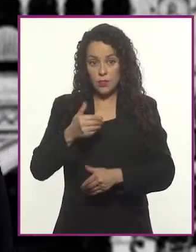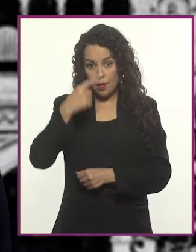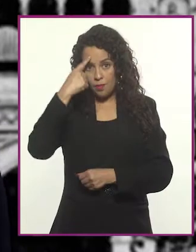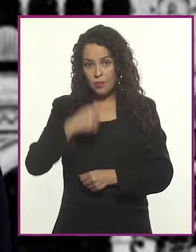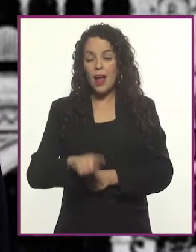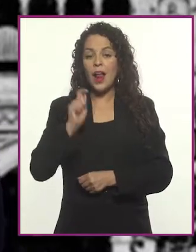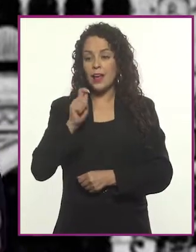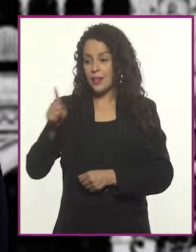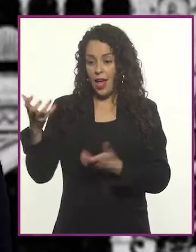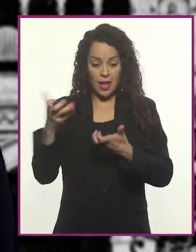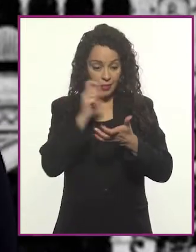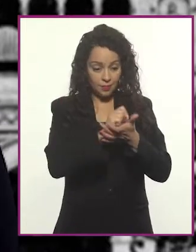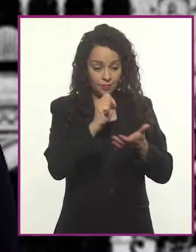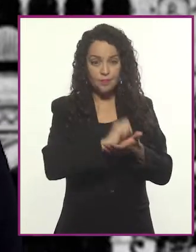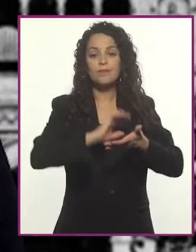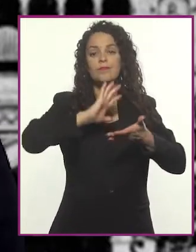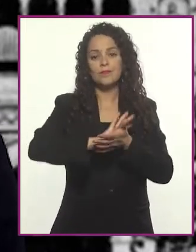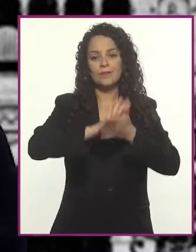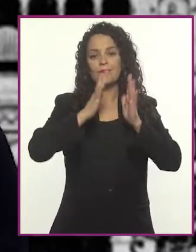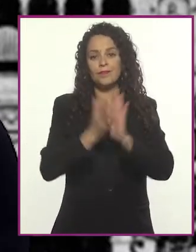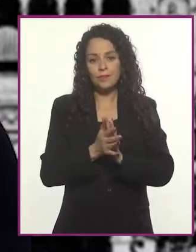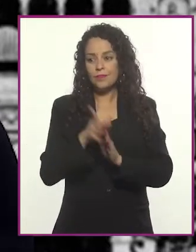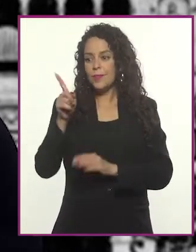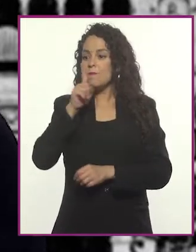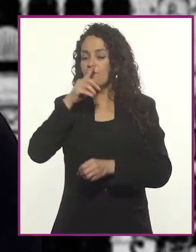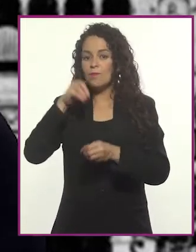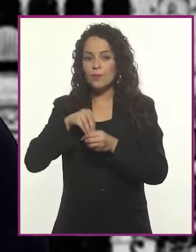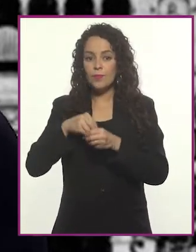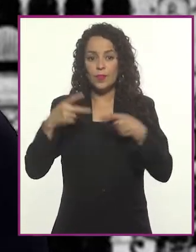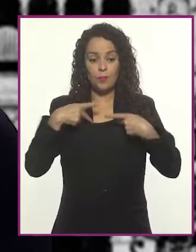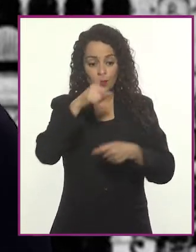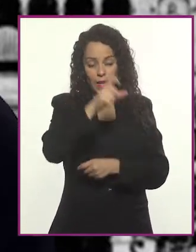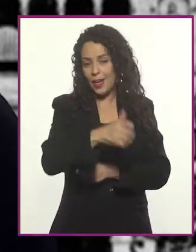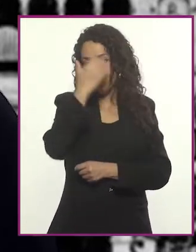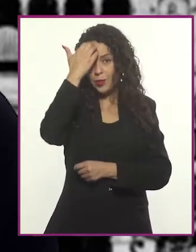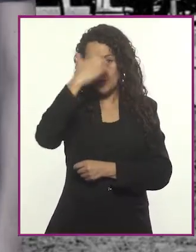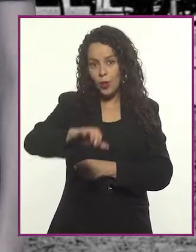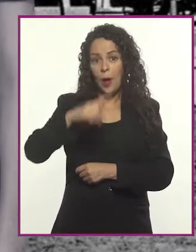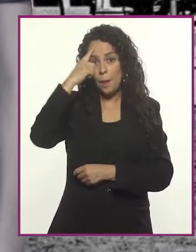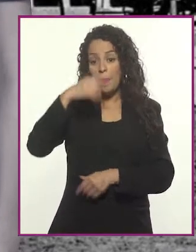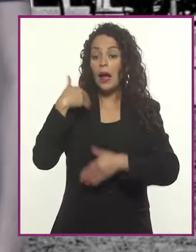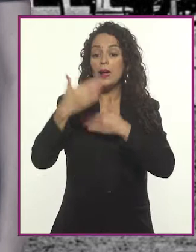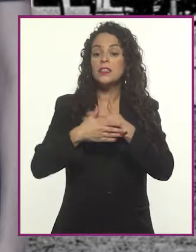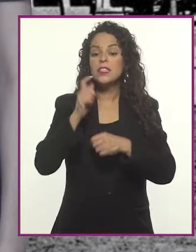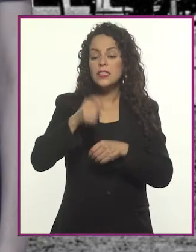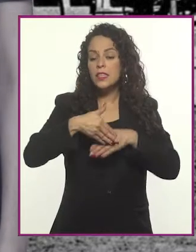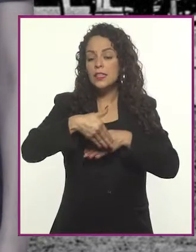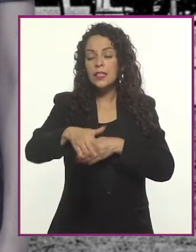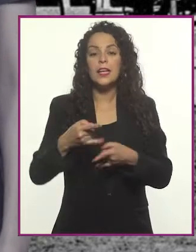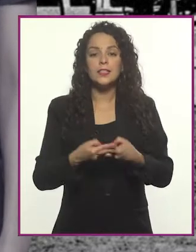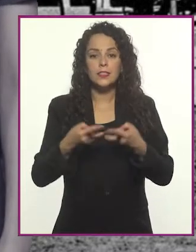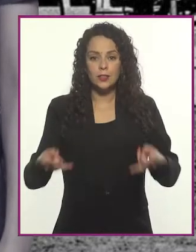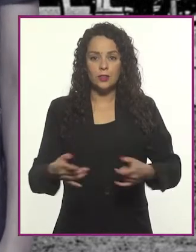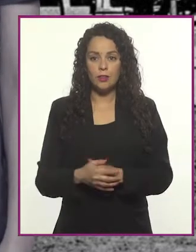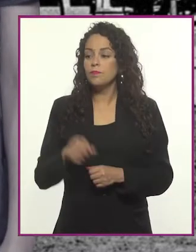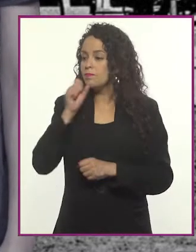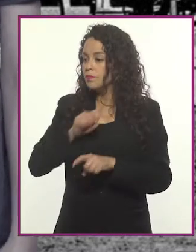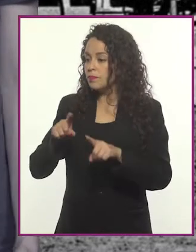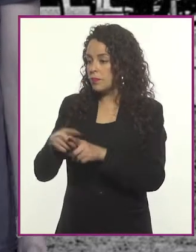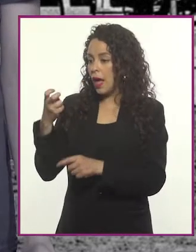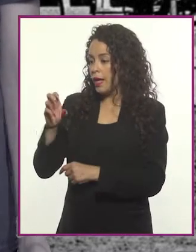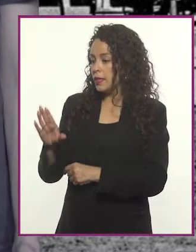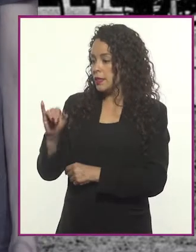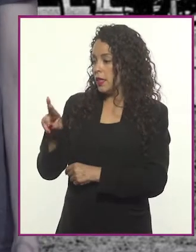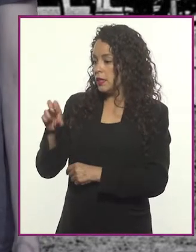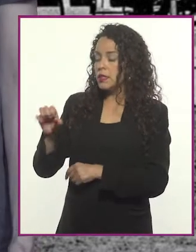del narrador, con un secreto que los personajes desconocen o a sentar las bases para lo que viene. Que es justo lo que sucede en Circe, porque